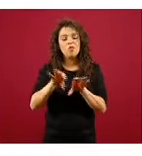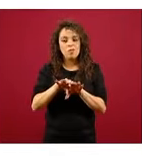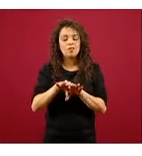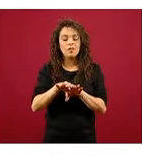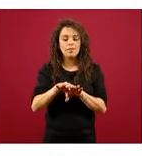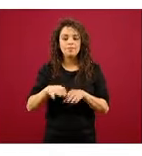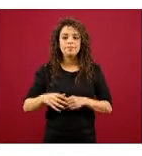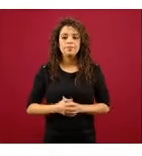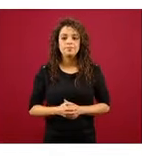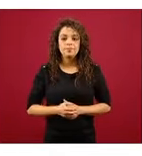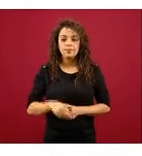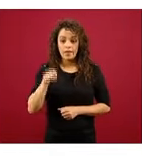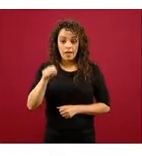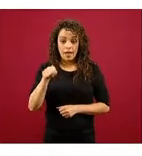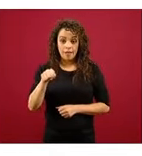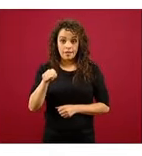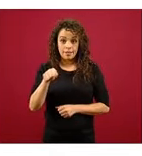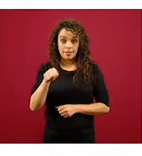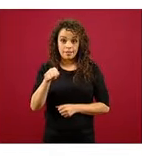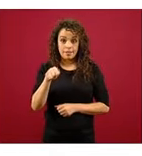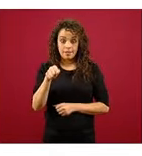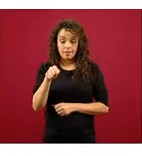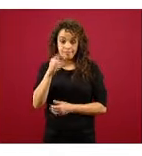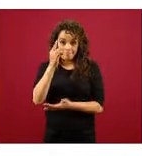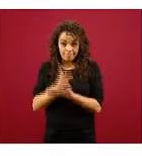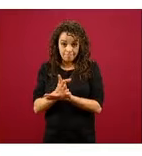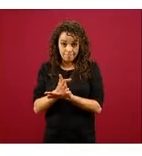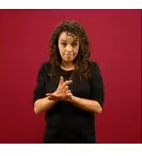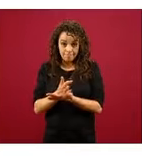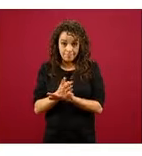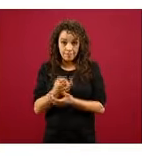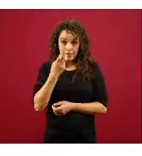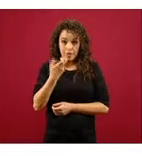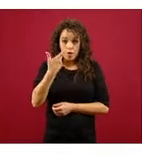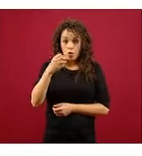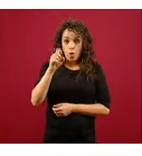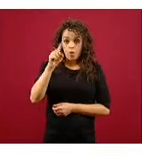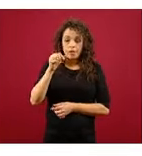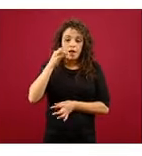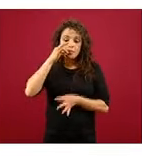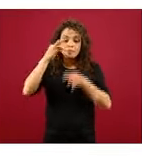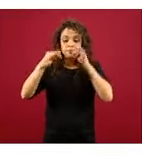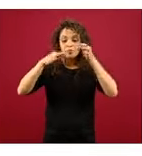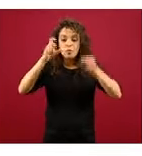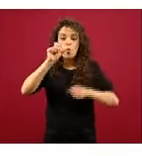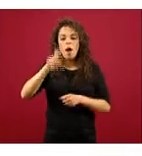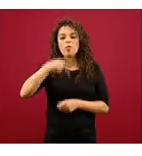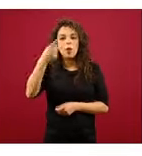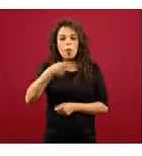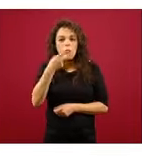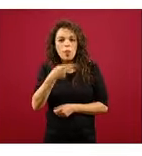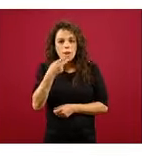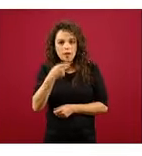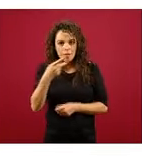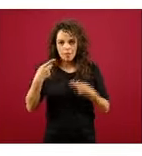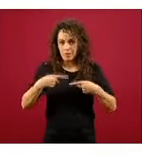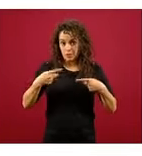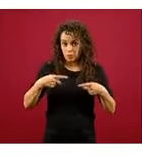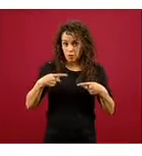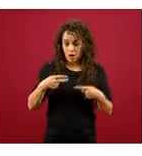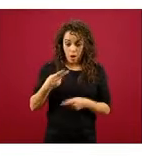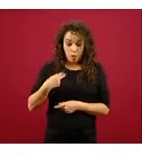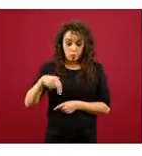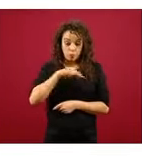este virus en particular? Con todas estas gotitas que salen cuando hablamos y que son expedidas por